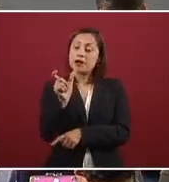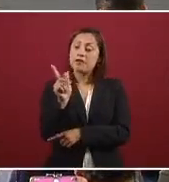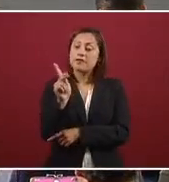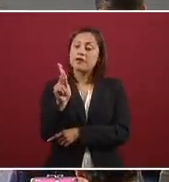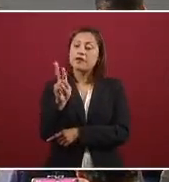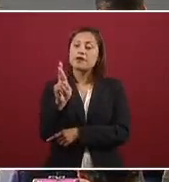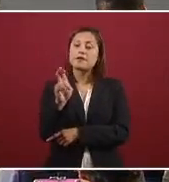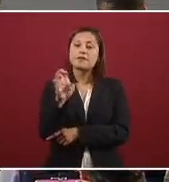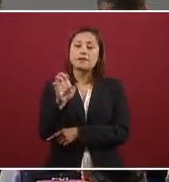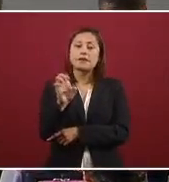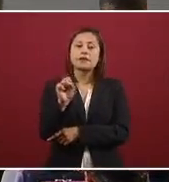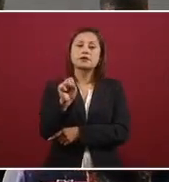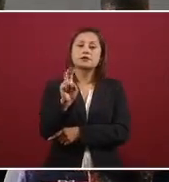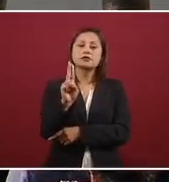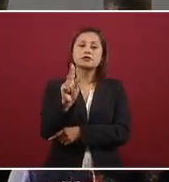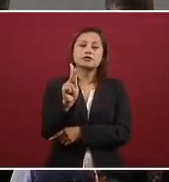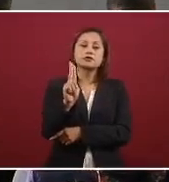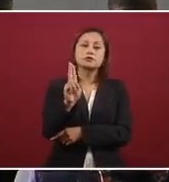presupuesto.